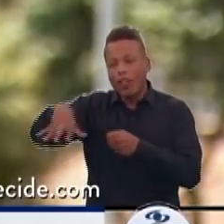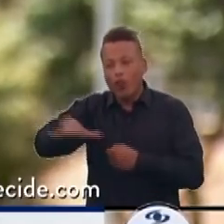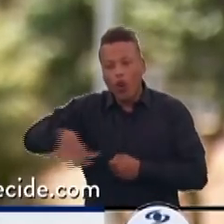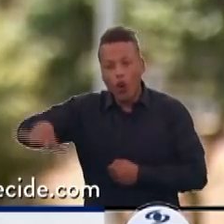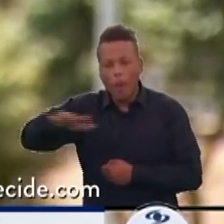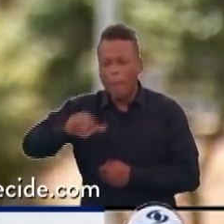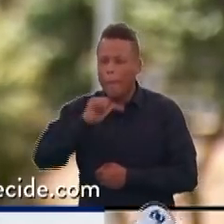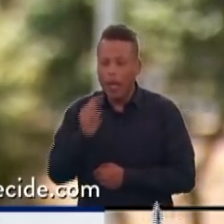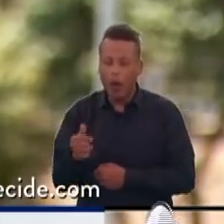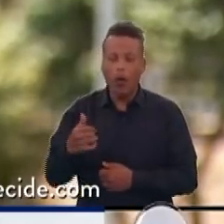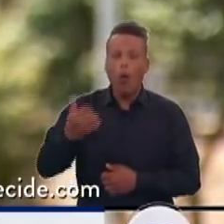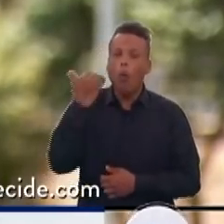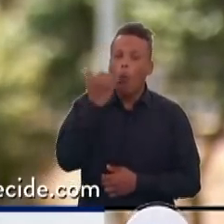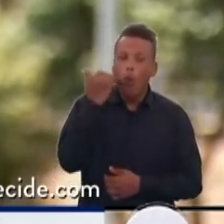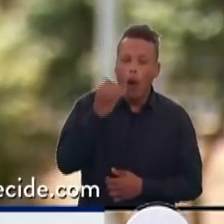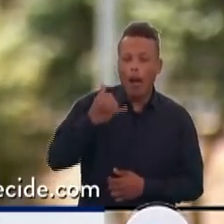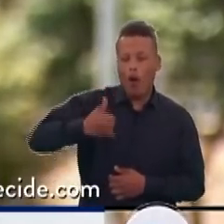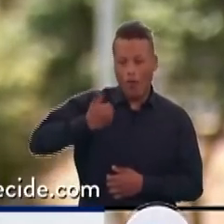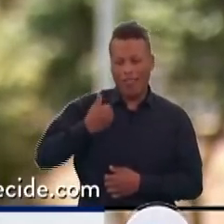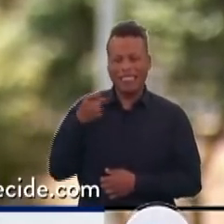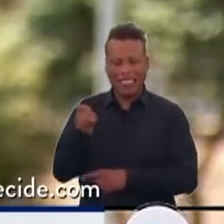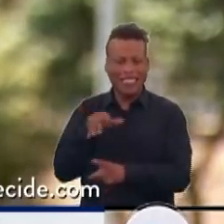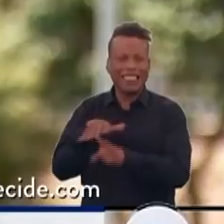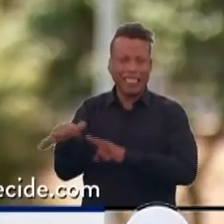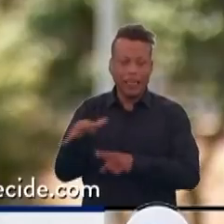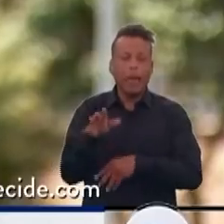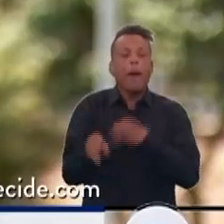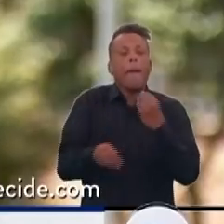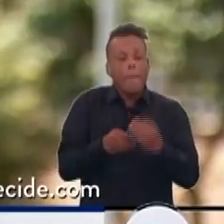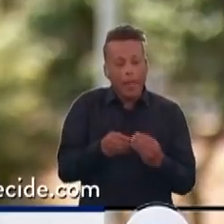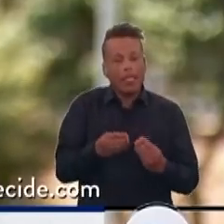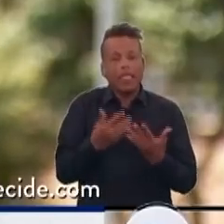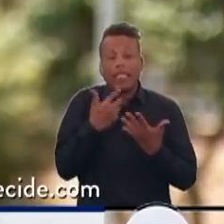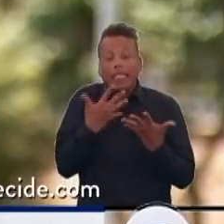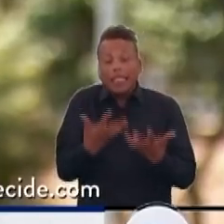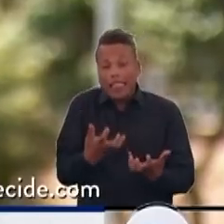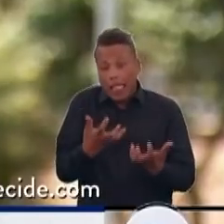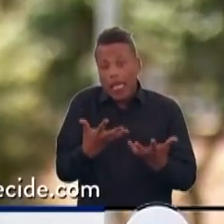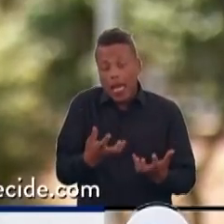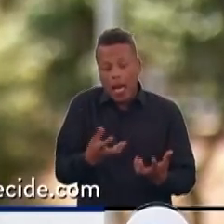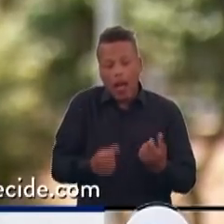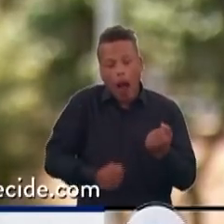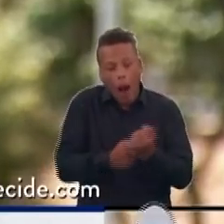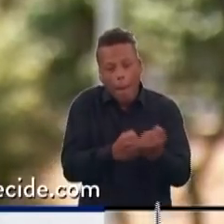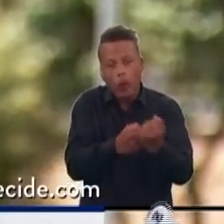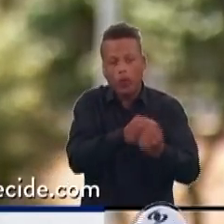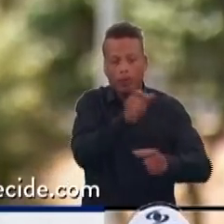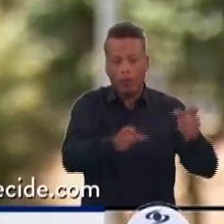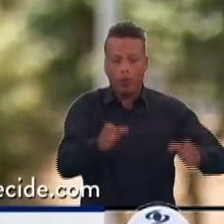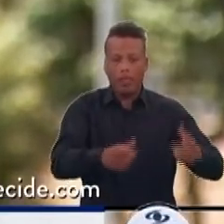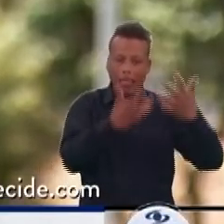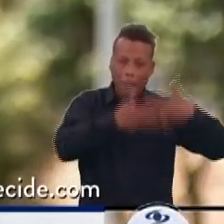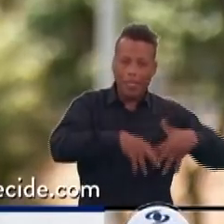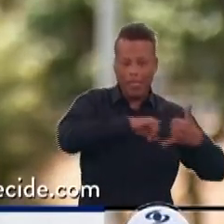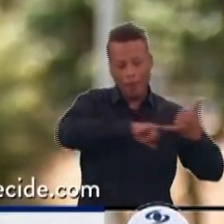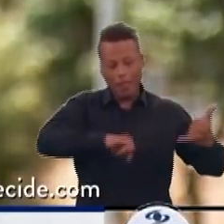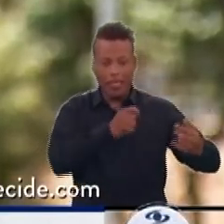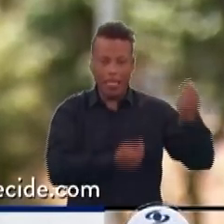los jóvenes. Pero también hablan de potenciar los emprendimientos en el país. Estas son algunas de las propuestas de los